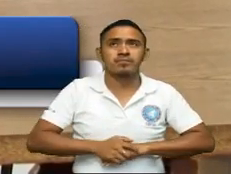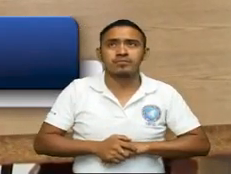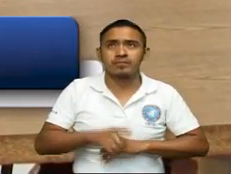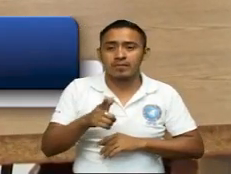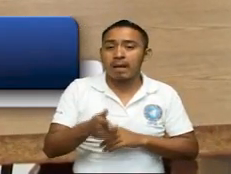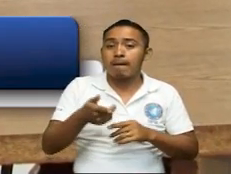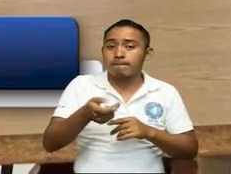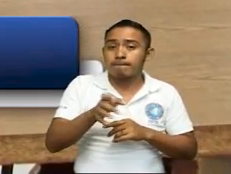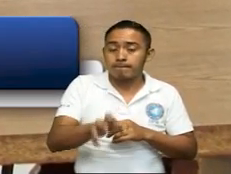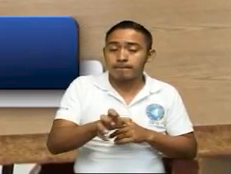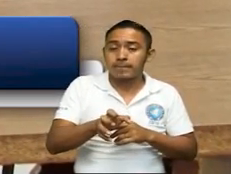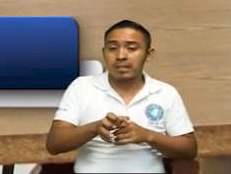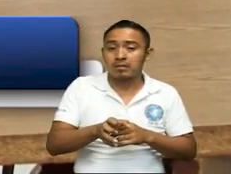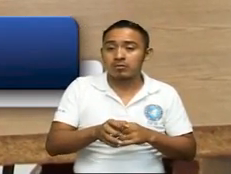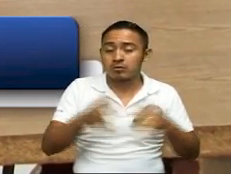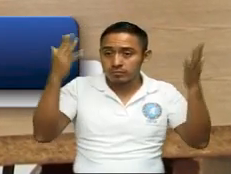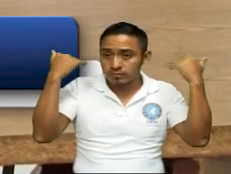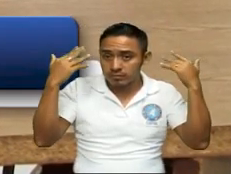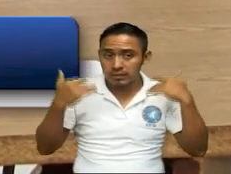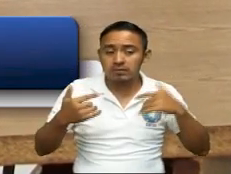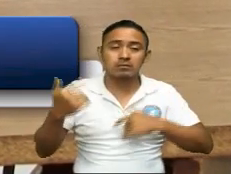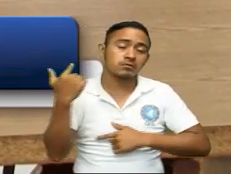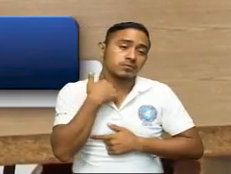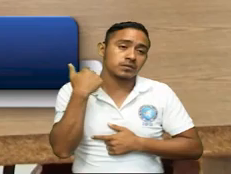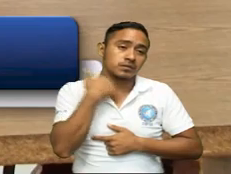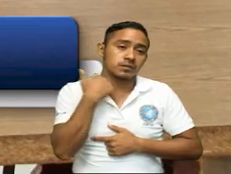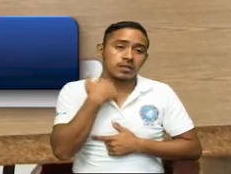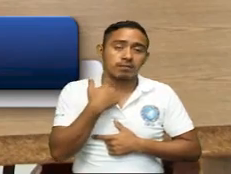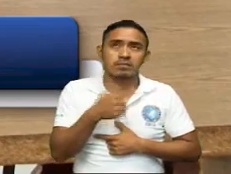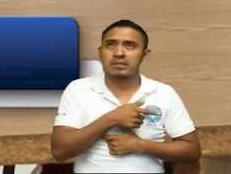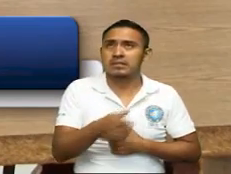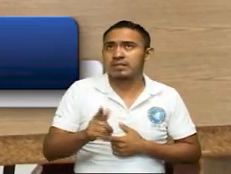bañe. Aunque el perro, generalmente ellos son, siempre andan